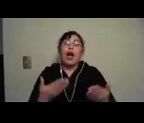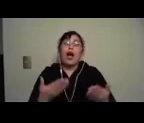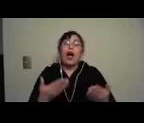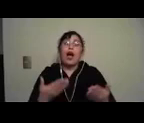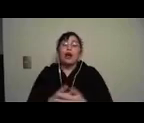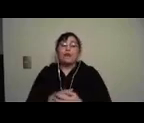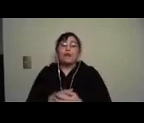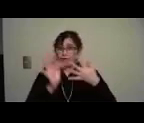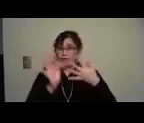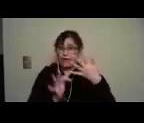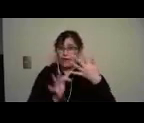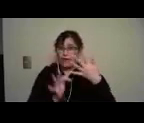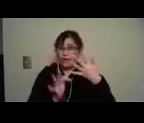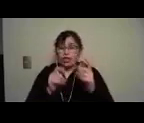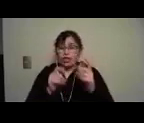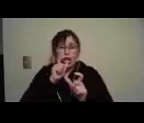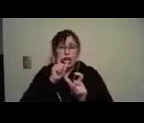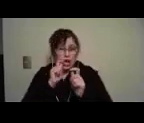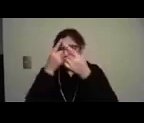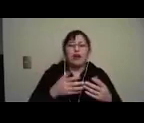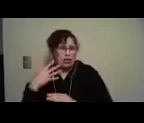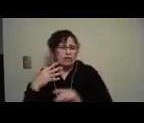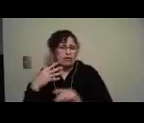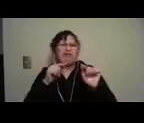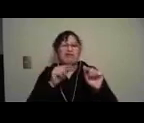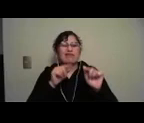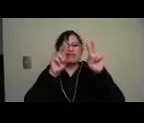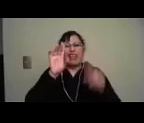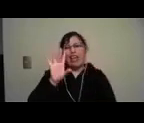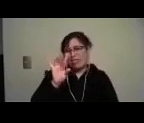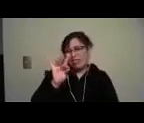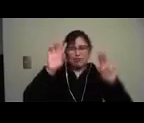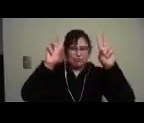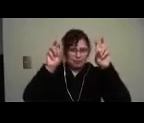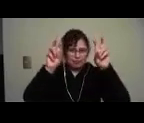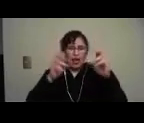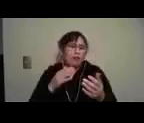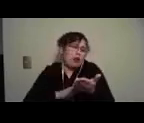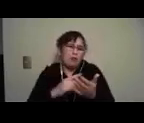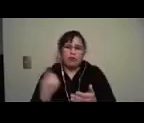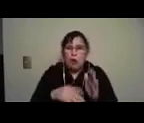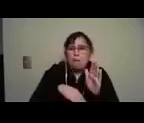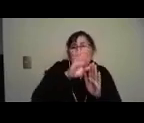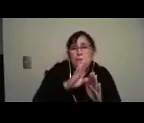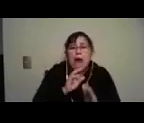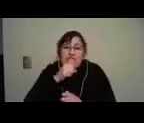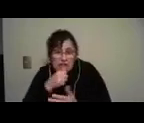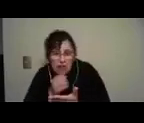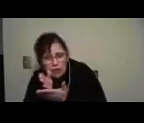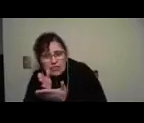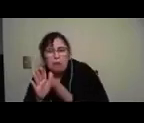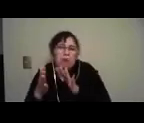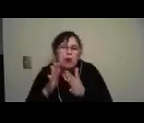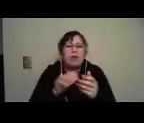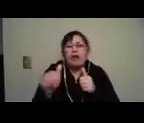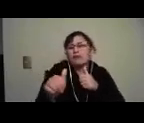la demencia más importante tiene que ver con la edad, ya es decir, mientras más edad tengamos todos nosotros, ya acercándonos a los